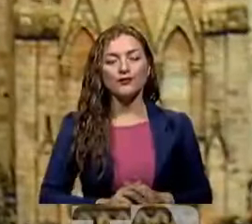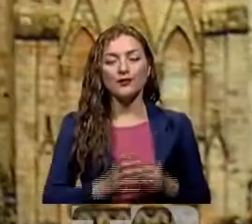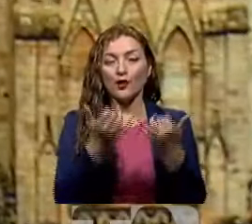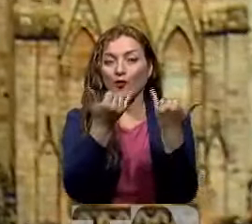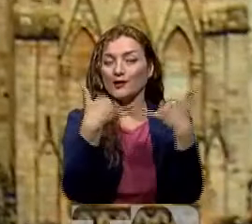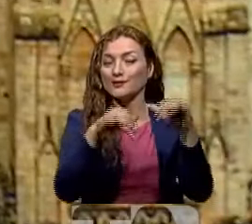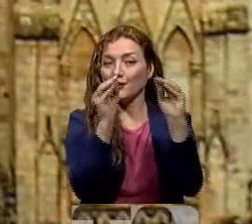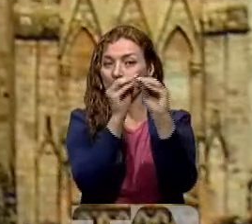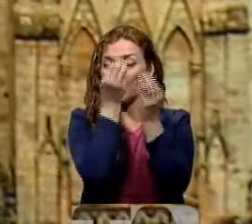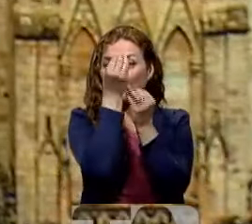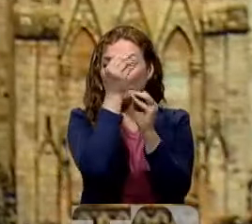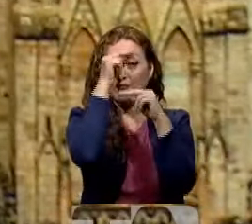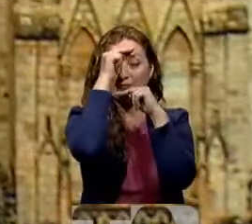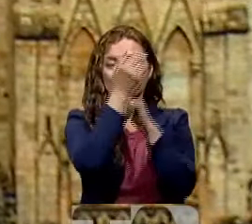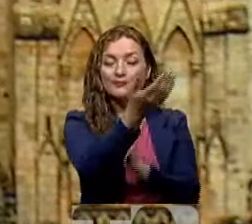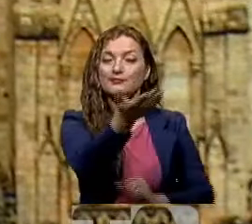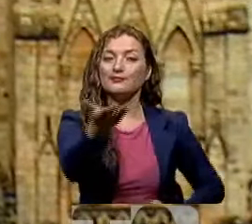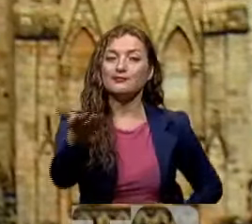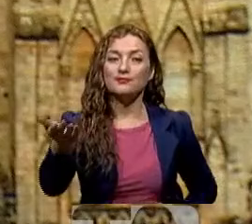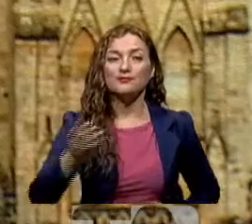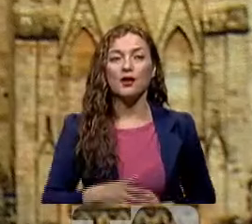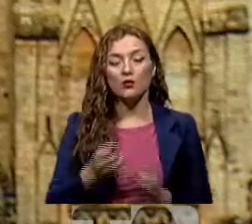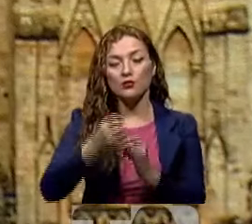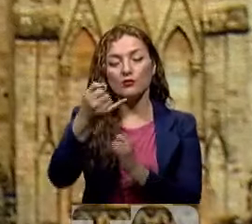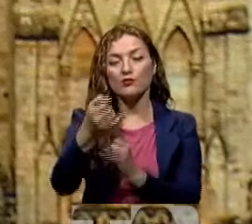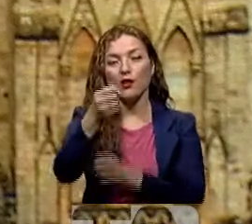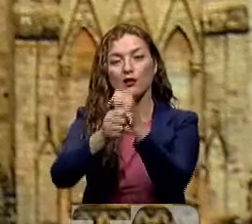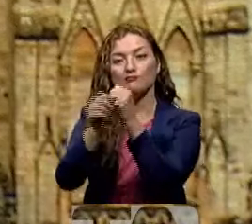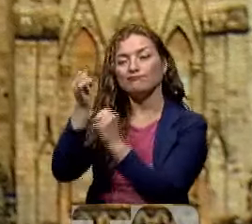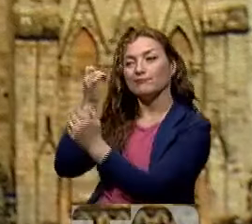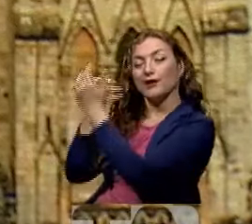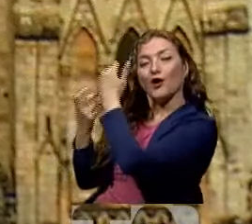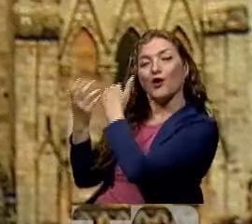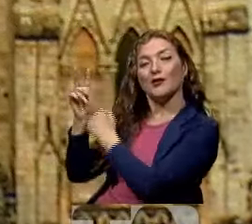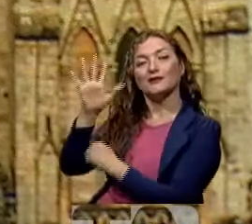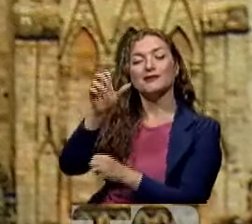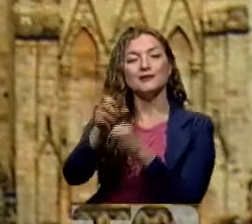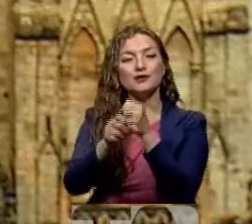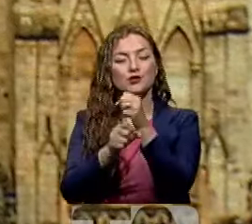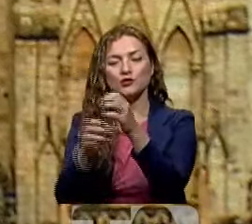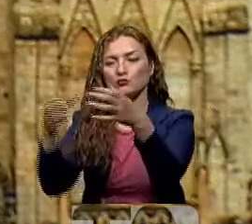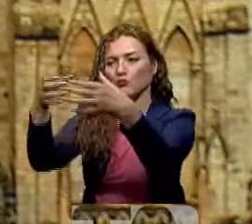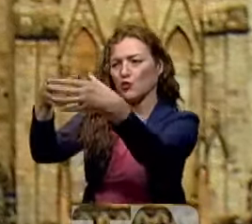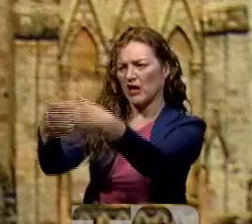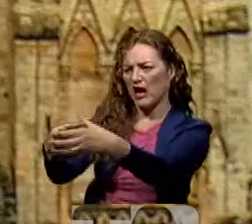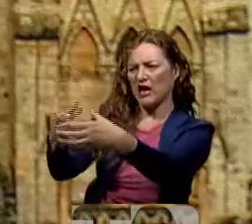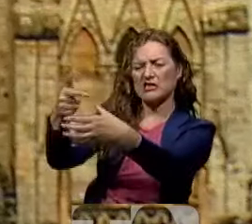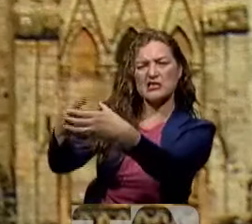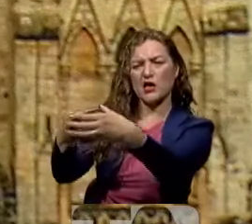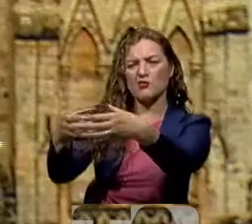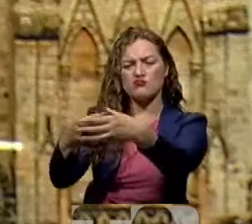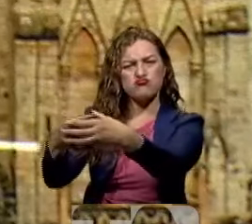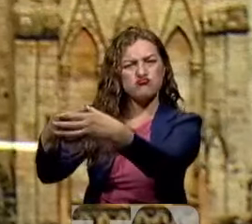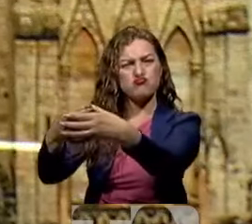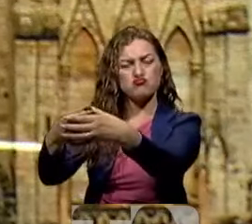Estamos de regreso con más información para todos ustedes. En los últimos 25 años, el volcán Carihuairazo en Chimborazo perdió su